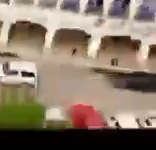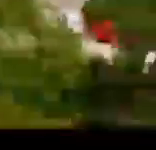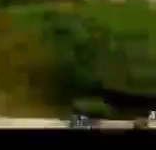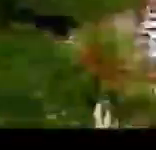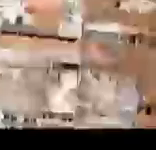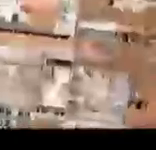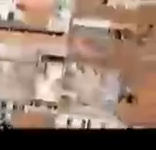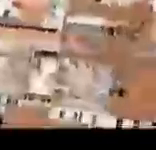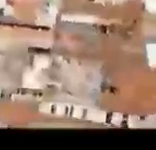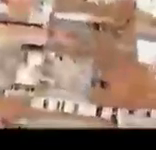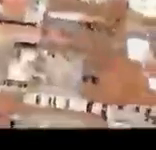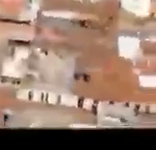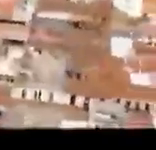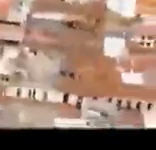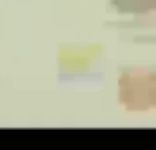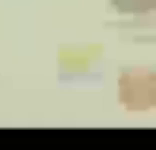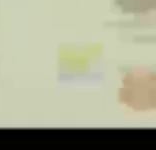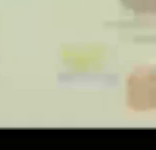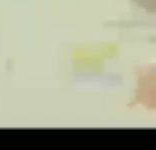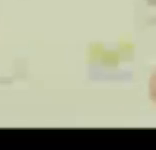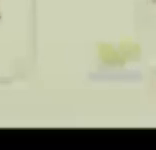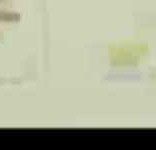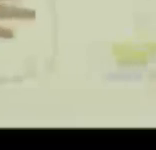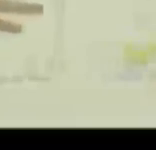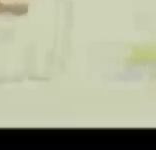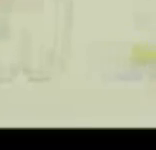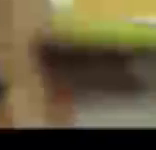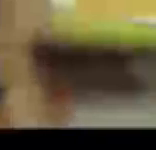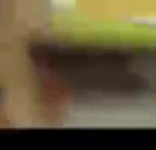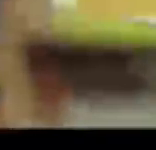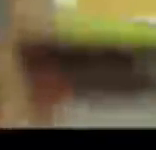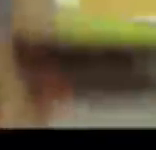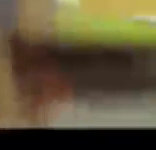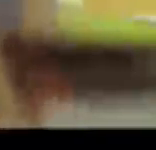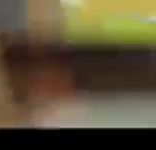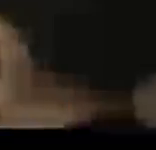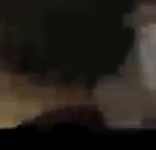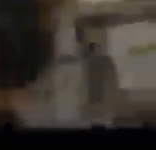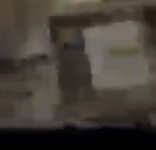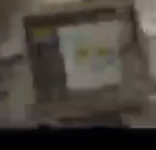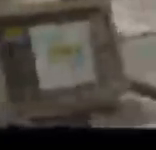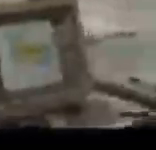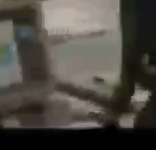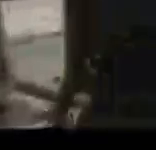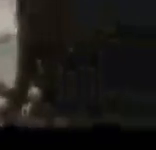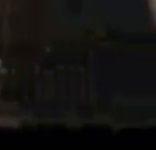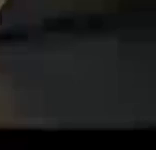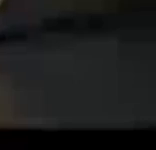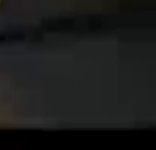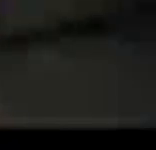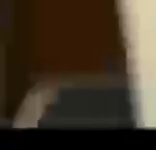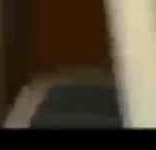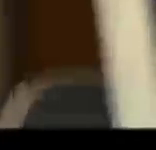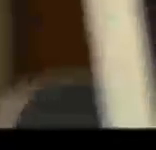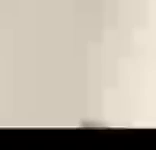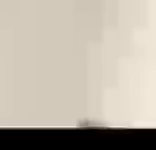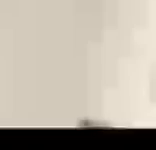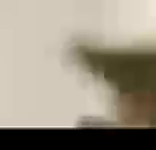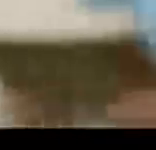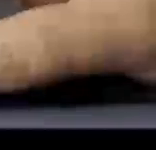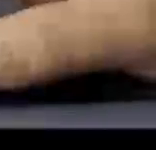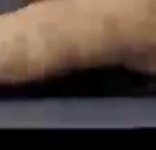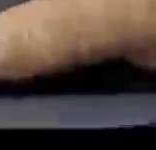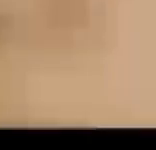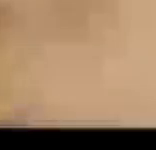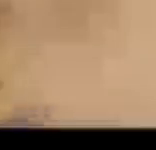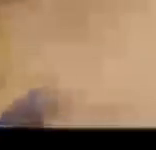Tu plan siempre es crecer. Los servicios que brinda la ciudad son sistemas de gestión en el tema de movilidad. El objetivo es dar